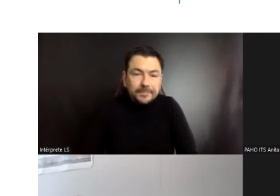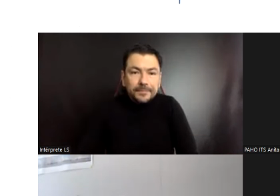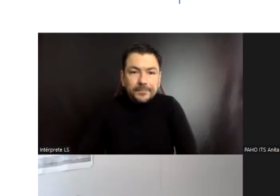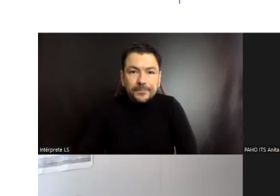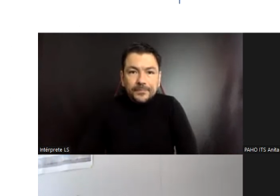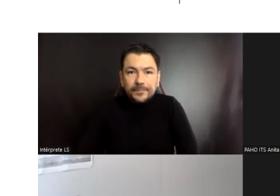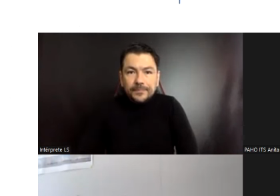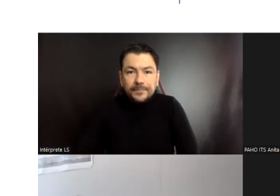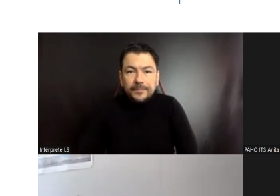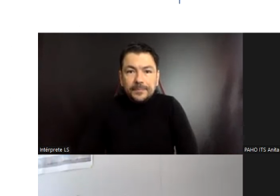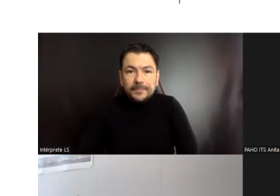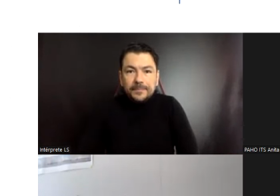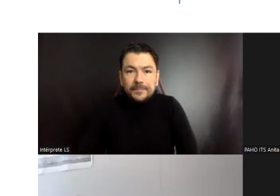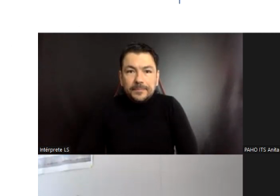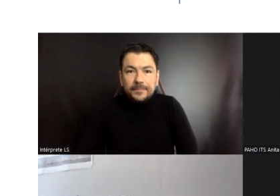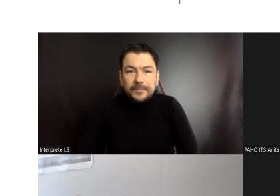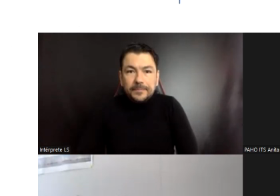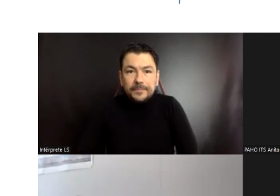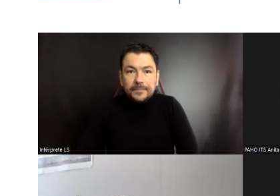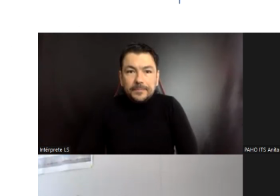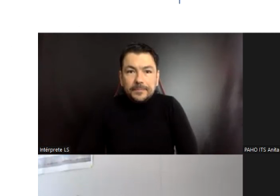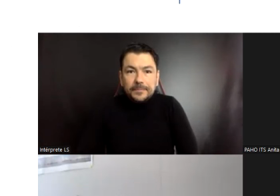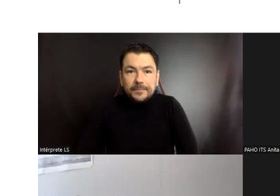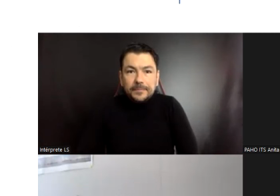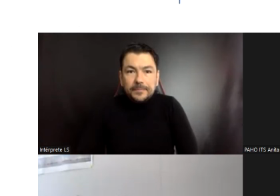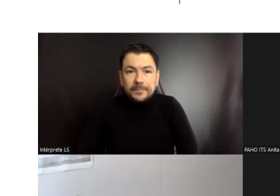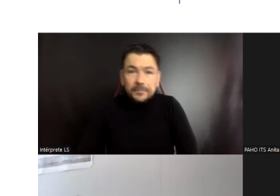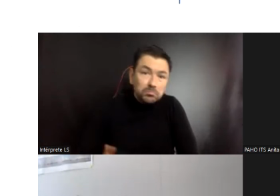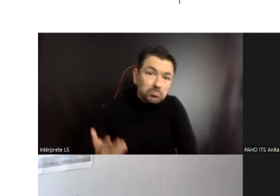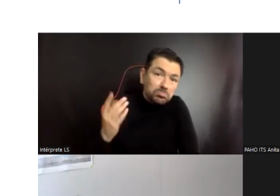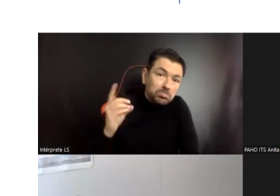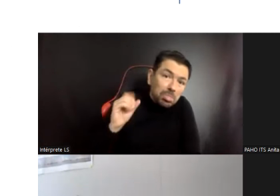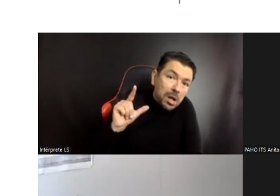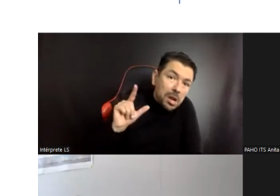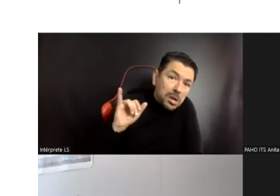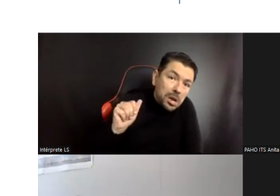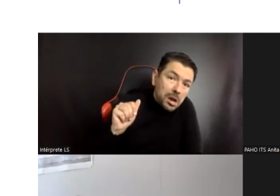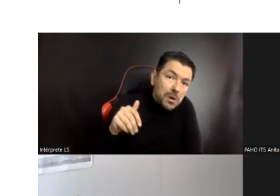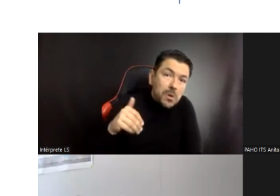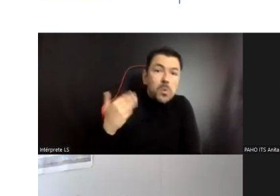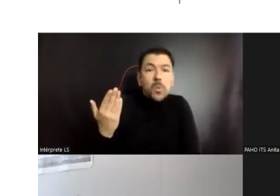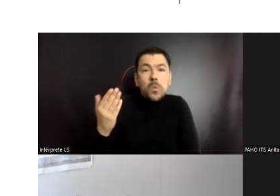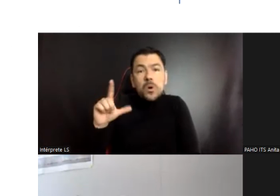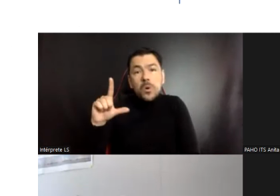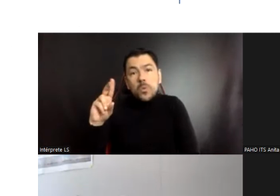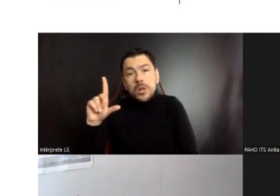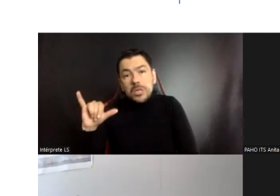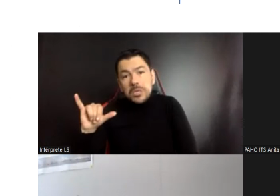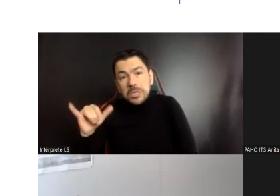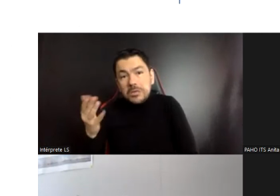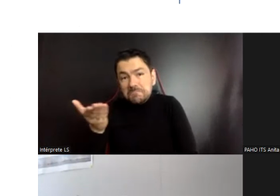que no sé si Dalia o Ludi quieren comentar. ¿Cómo pueden las comunidades y los gobiernos locales